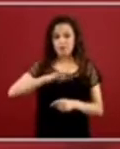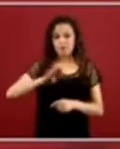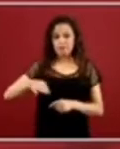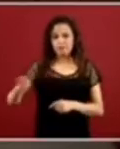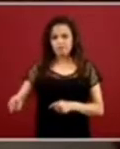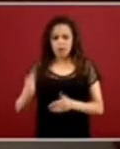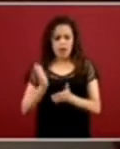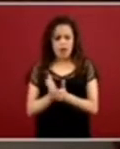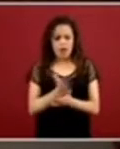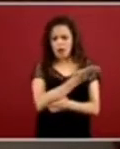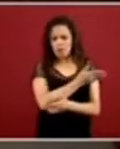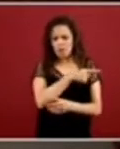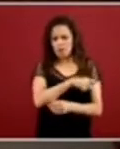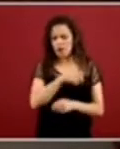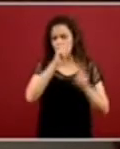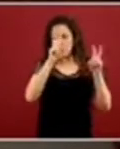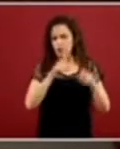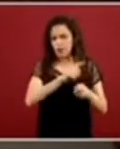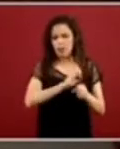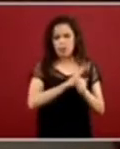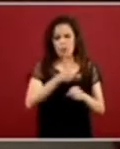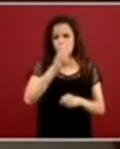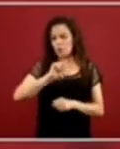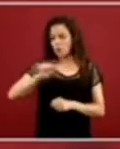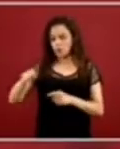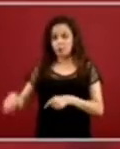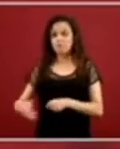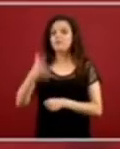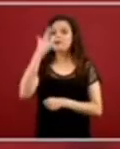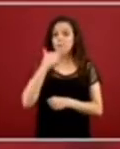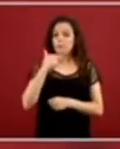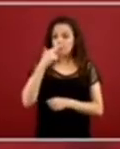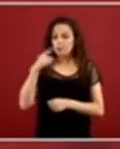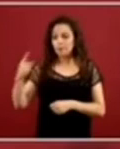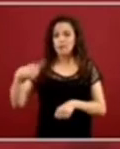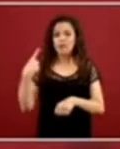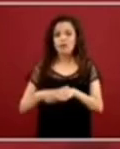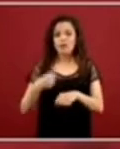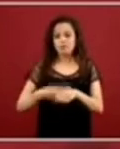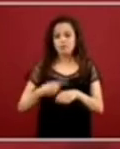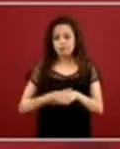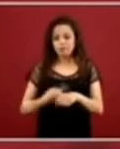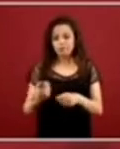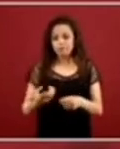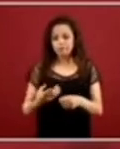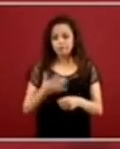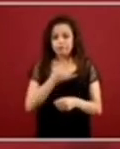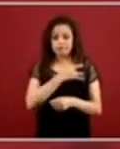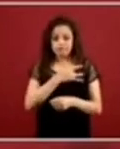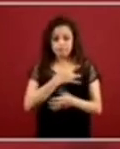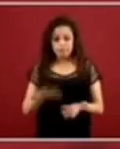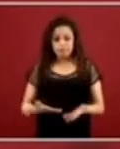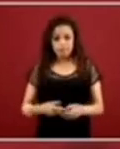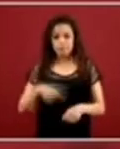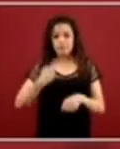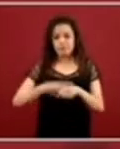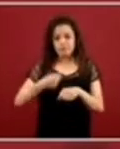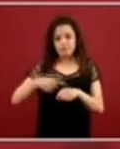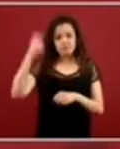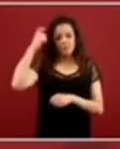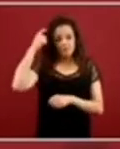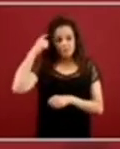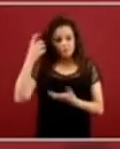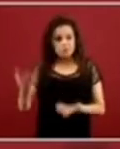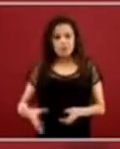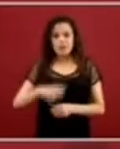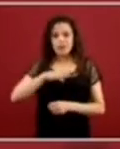COVID, son diabetes, enfermedad cardiovascular, enfermedad cerebrovascular,